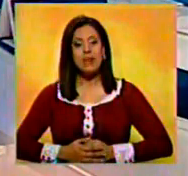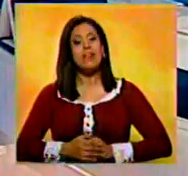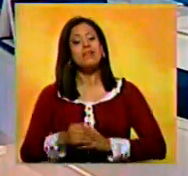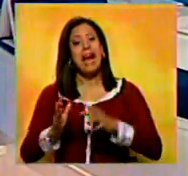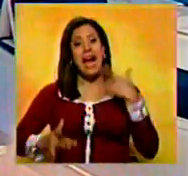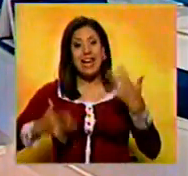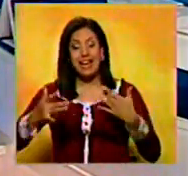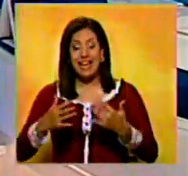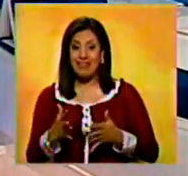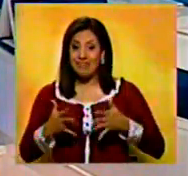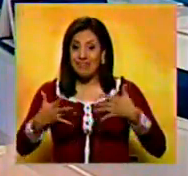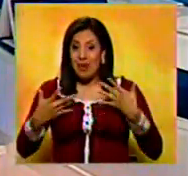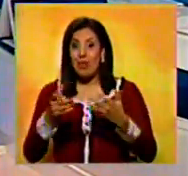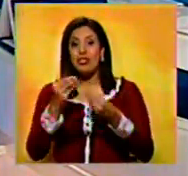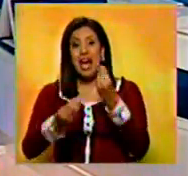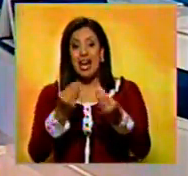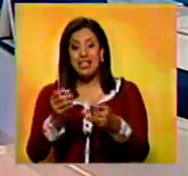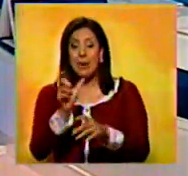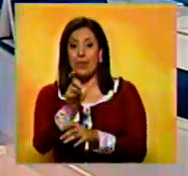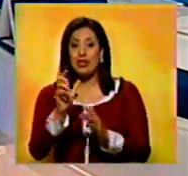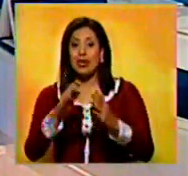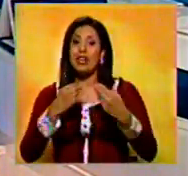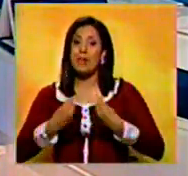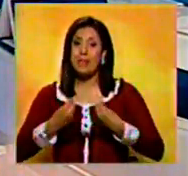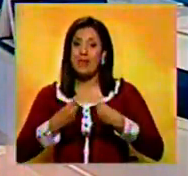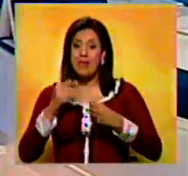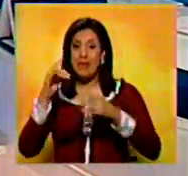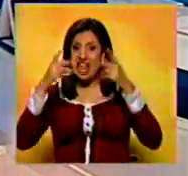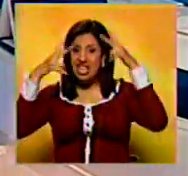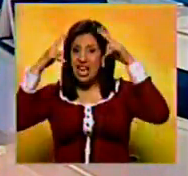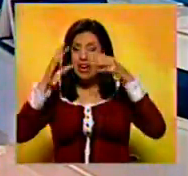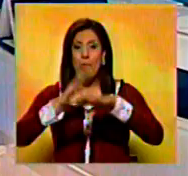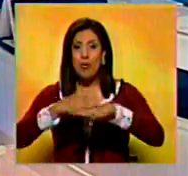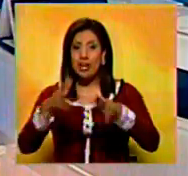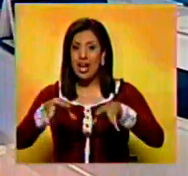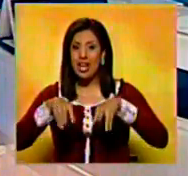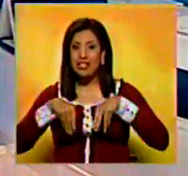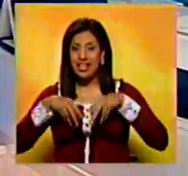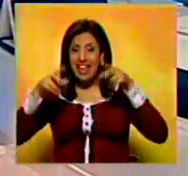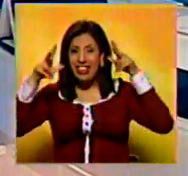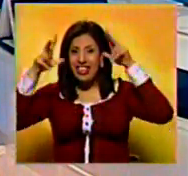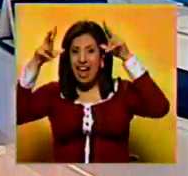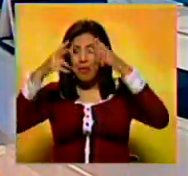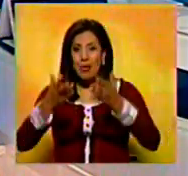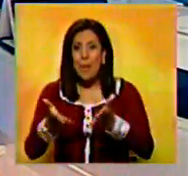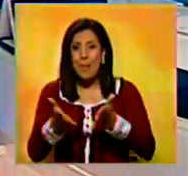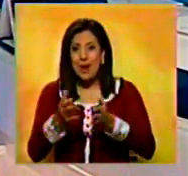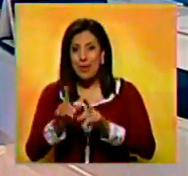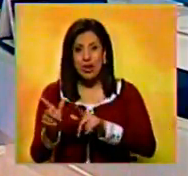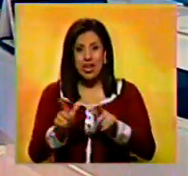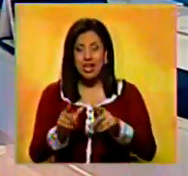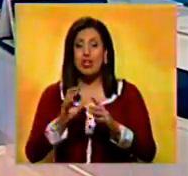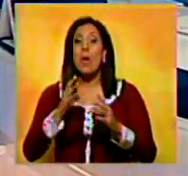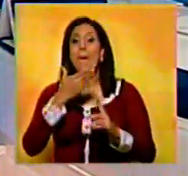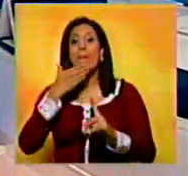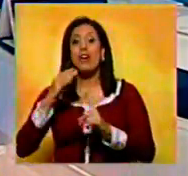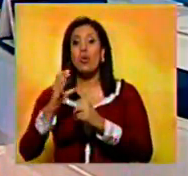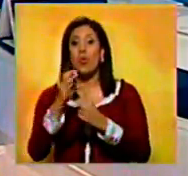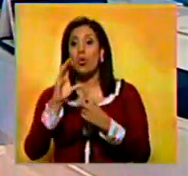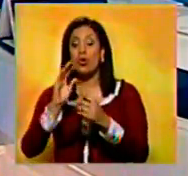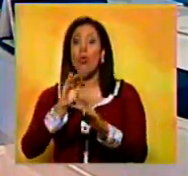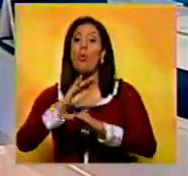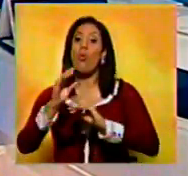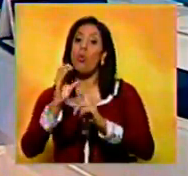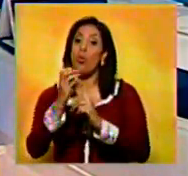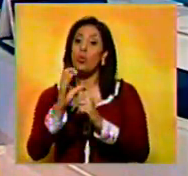la alegría y la emoción embargan a los habitantes de yare en el estado Miranda por el reconocimiento a los diablos danzantes como patrimonio inmaterial